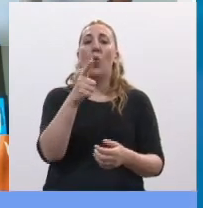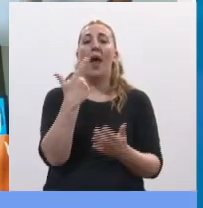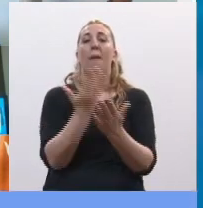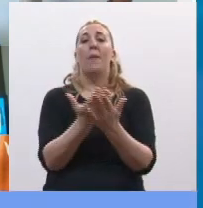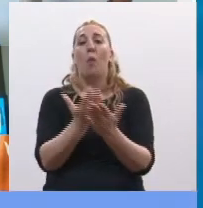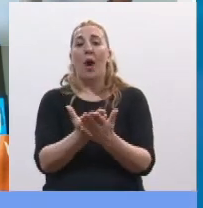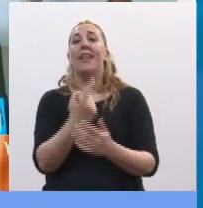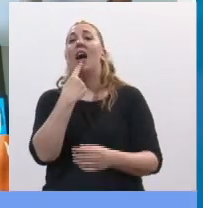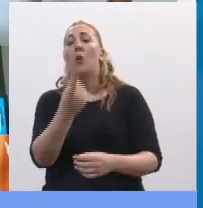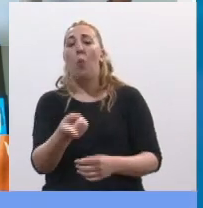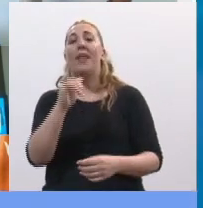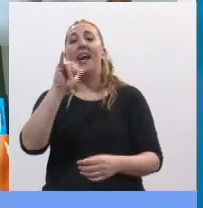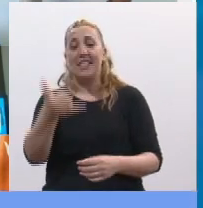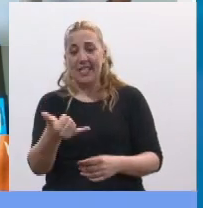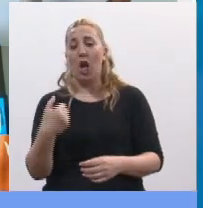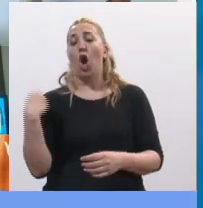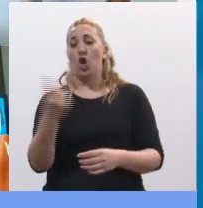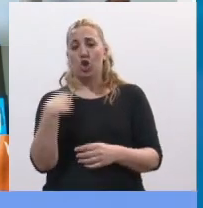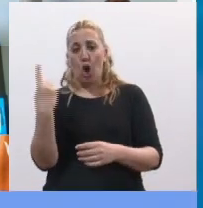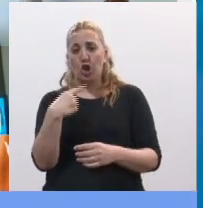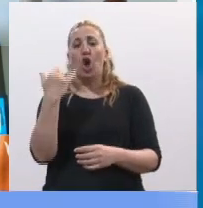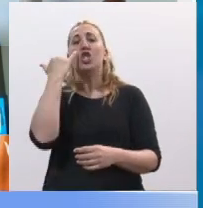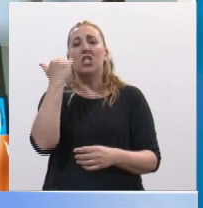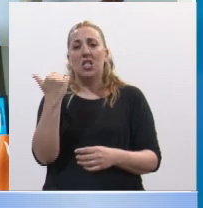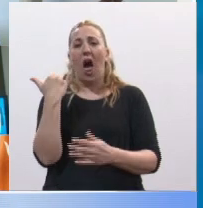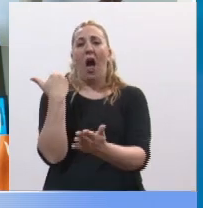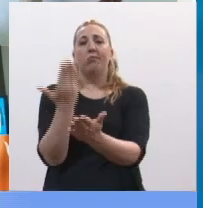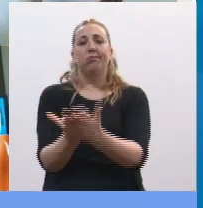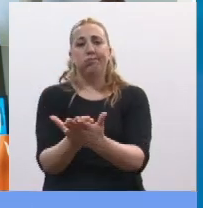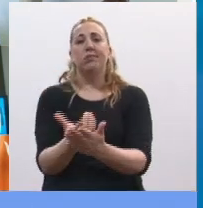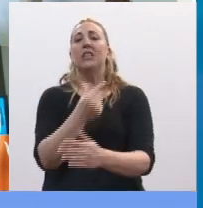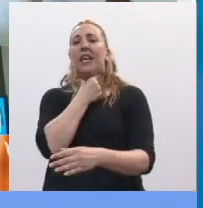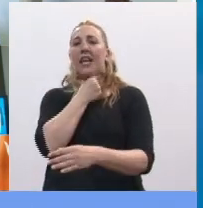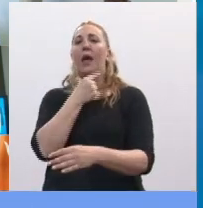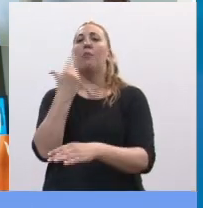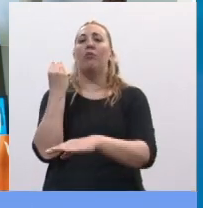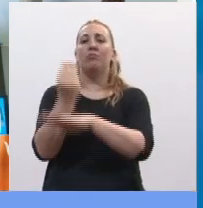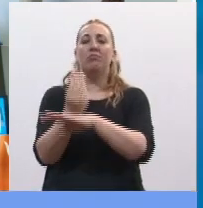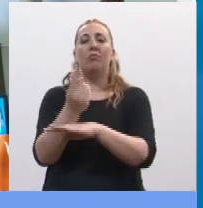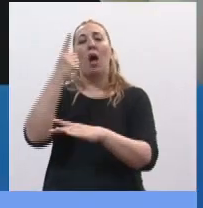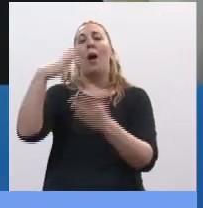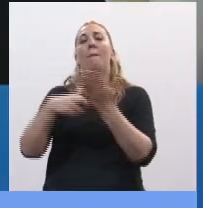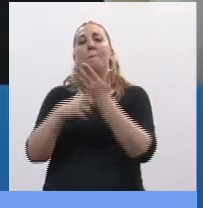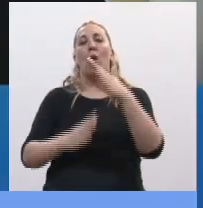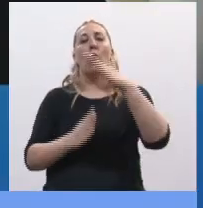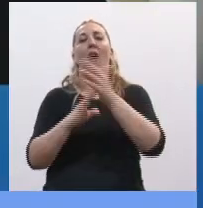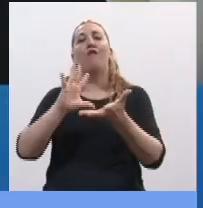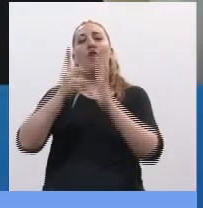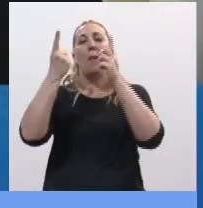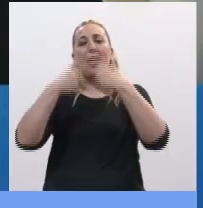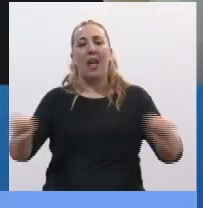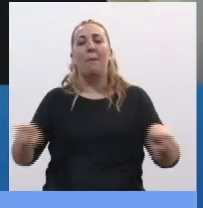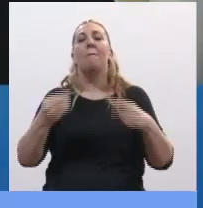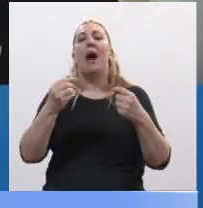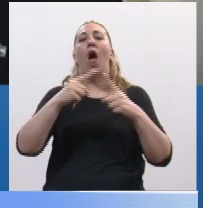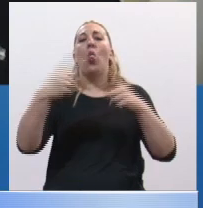propuestas, la respuesta es sí. Nosotros presentamos una a efectos de nombrar al procurador de manera distinta, para